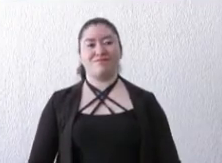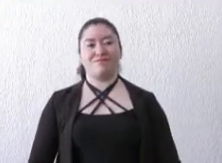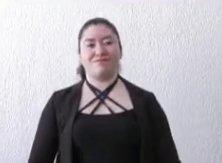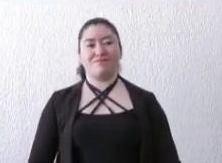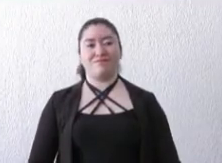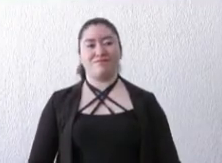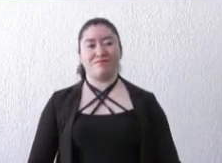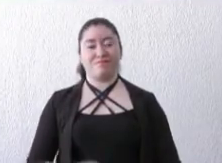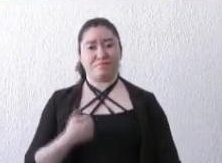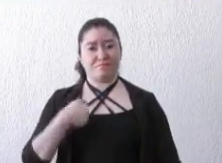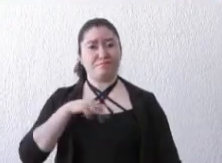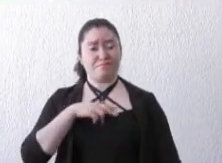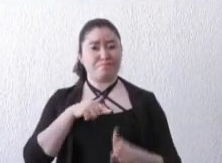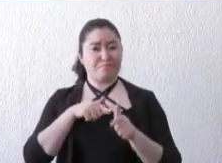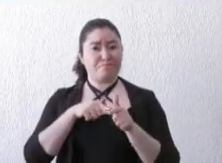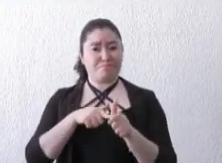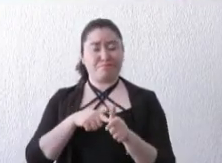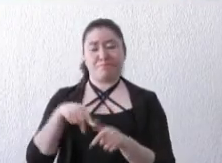Vamos a continuar.